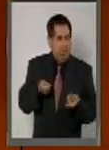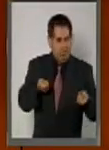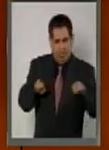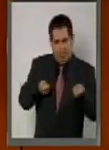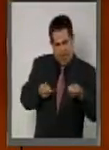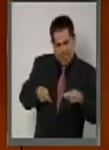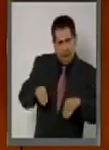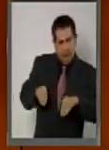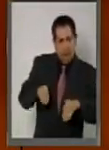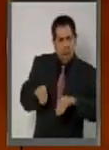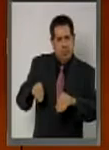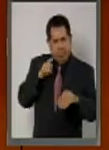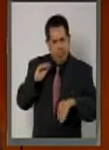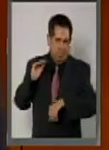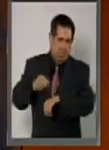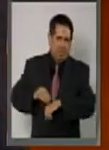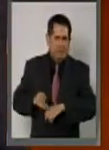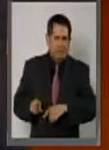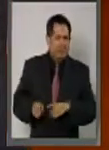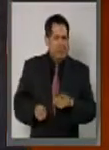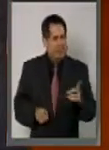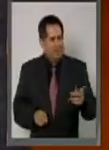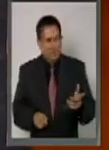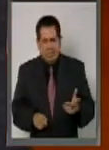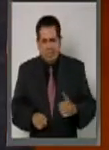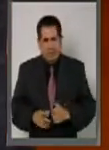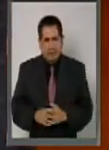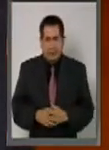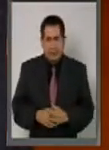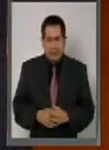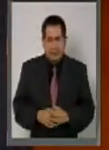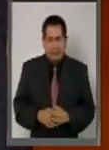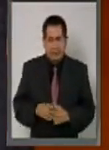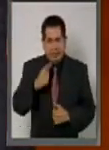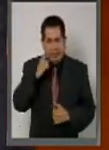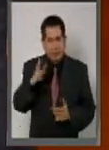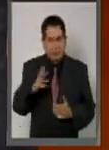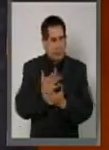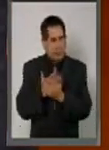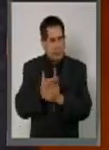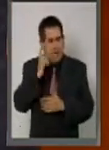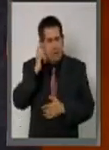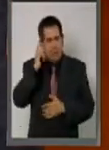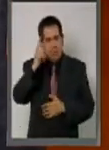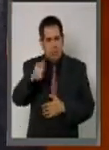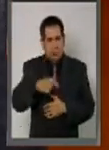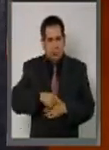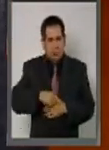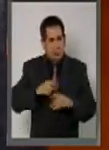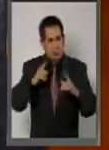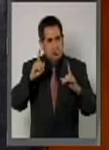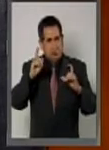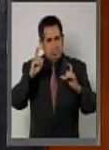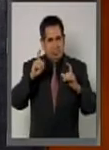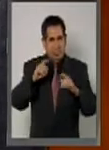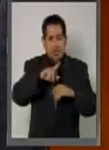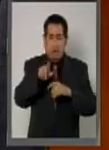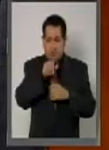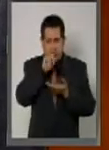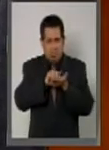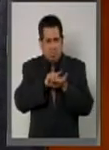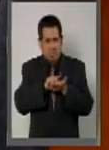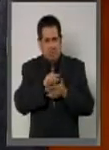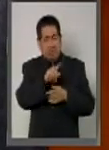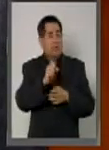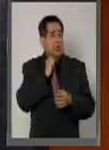financiero. Así es que vamos a esperar a que nos saque una fotografía y luego tuitee el